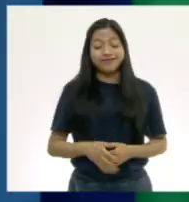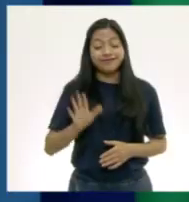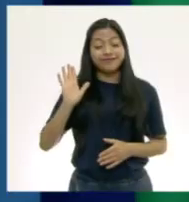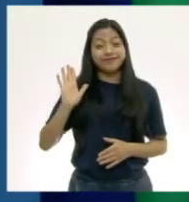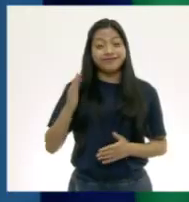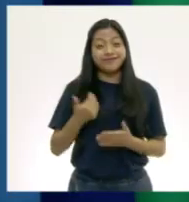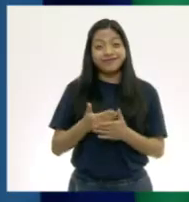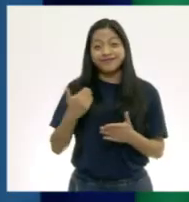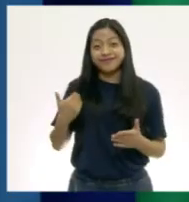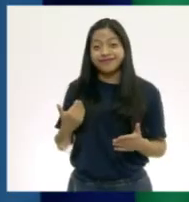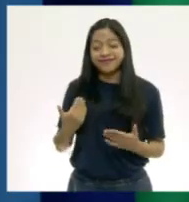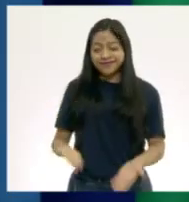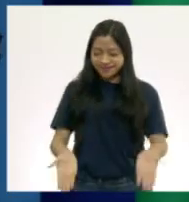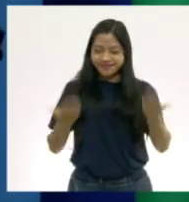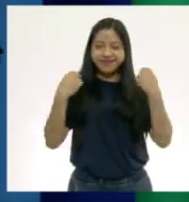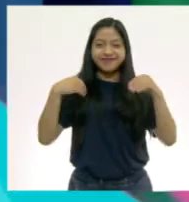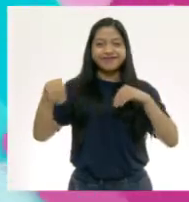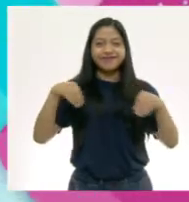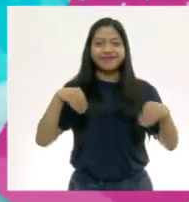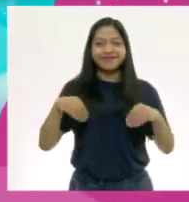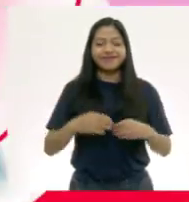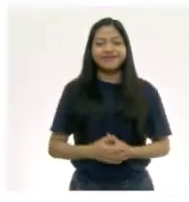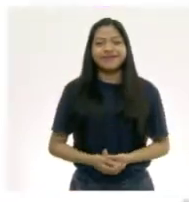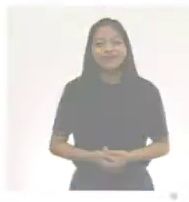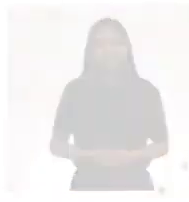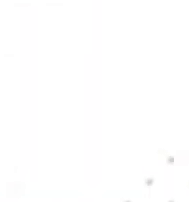Pero antes, a movernos un poco.